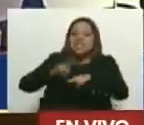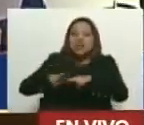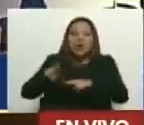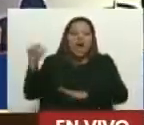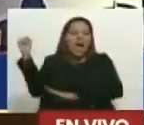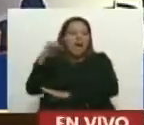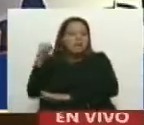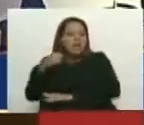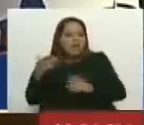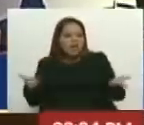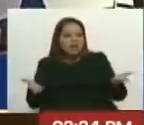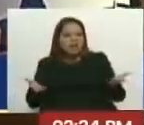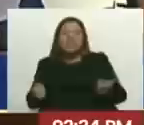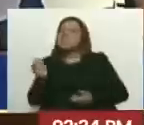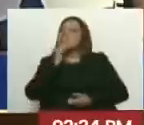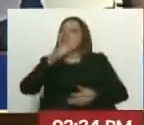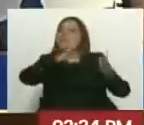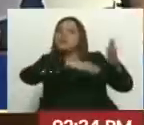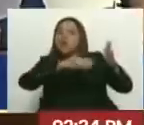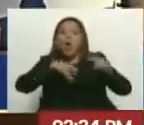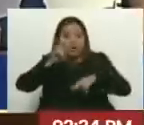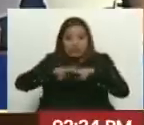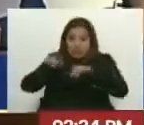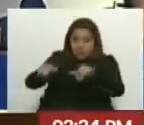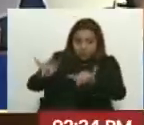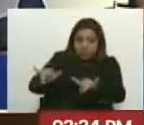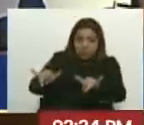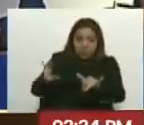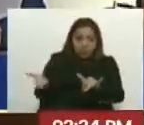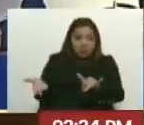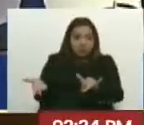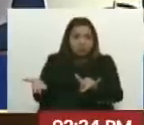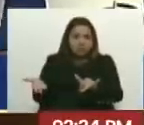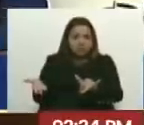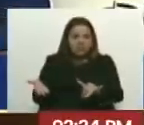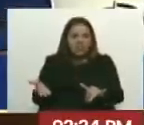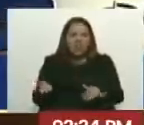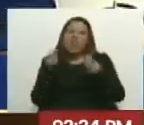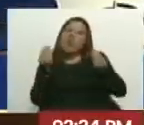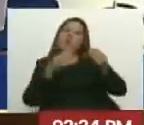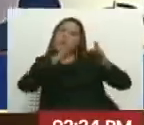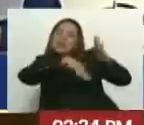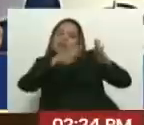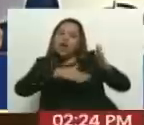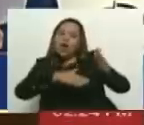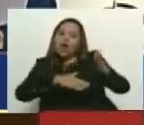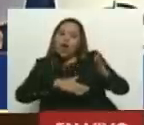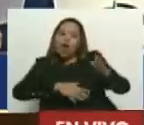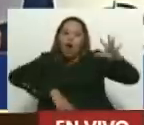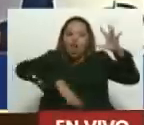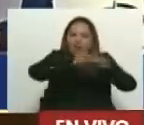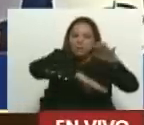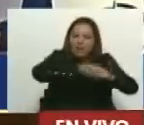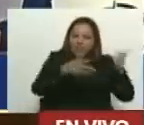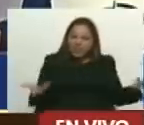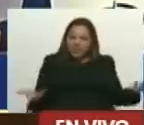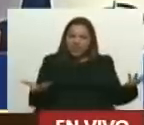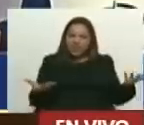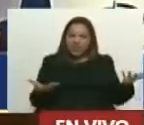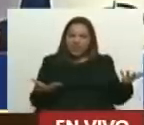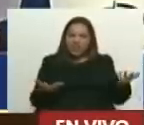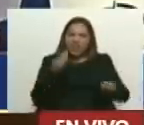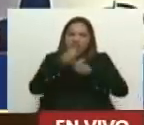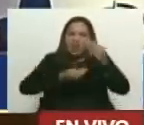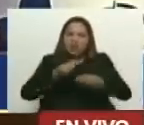Asperger. ¿Quién lo pintó? Los niños. ¿Con qué lo pintaron? Con las patas. ¿Con qué